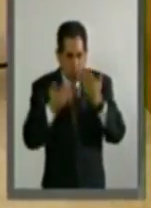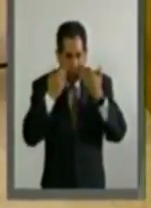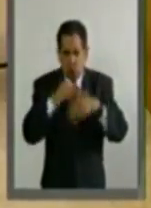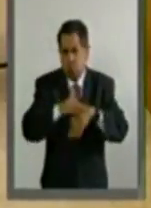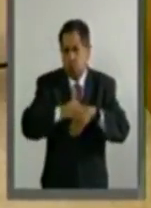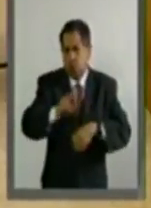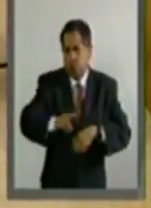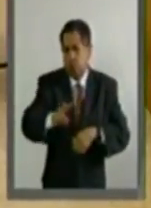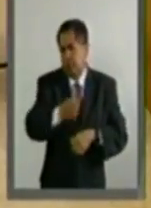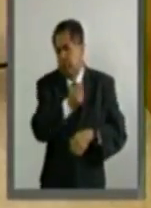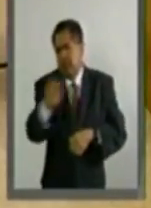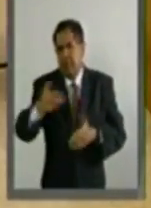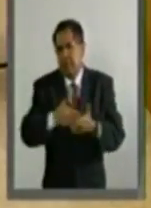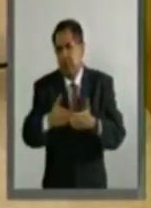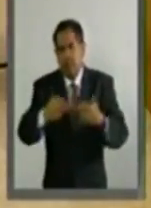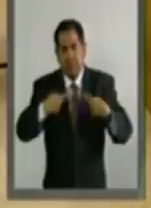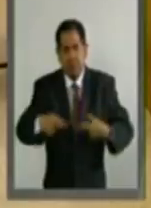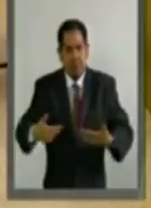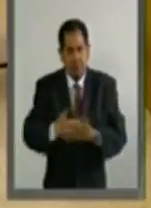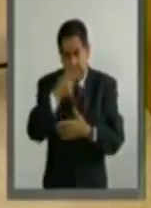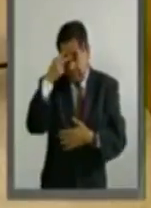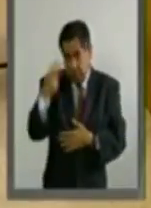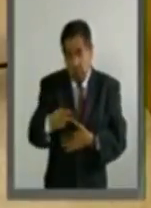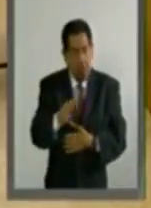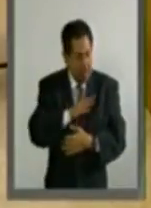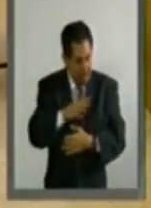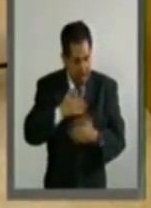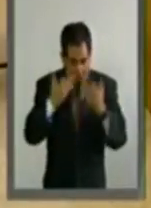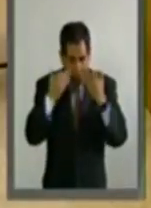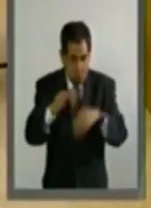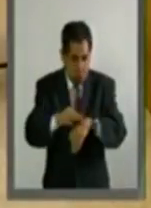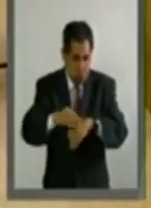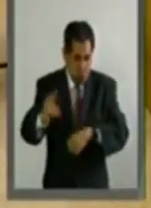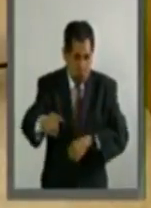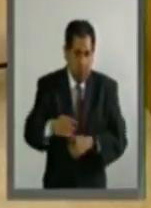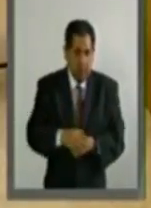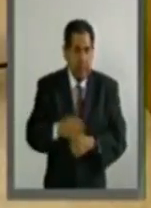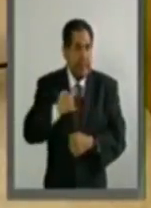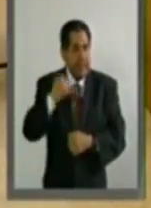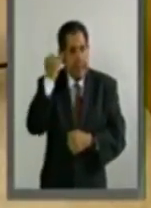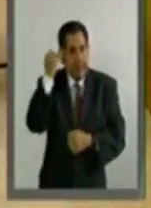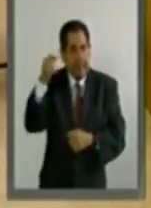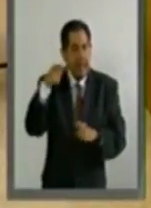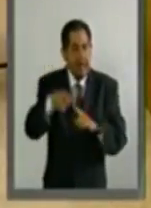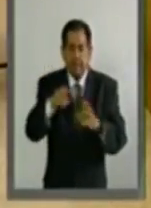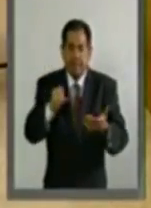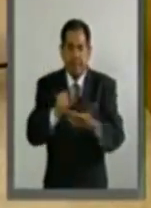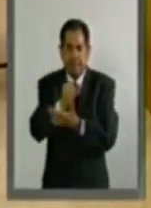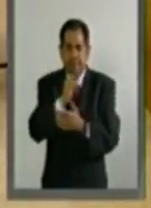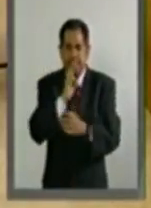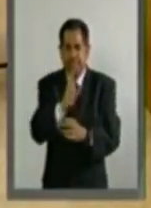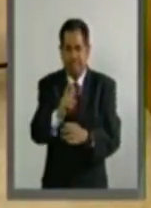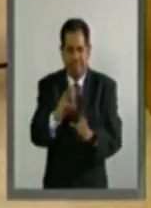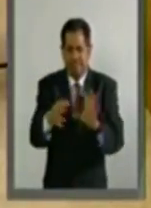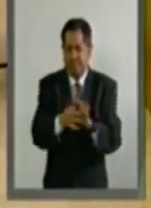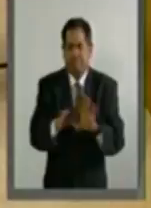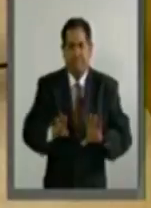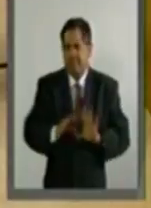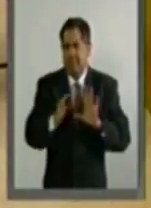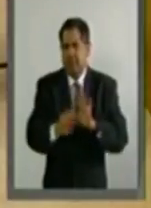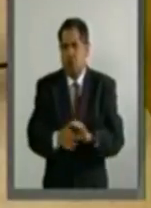para millones de mexicanas y mexicanos. De allí la idoneidad del dictamen que hoy